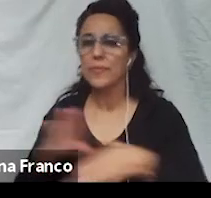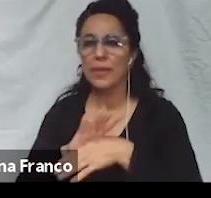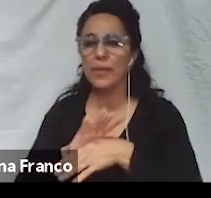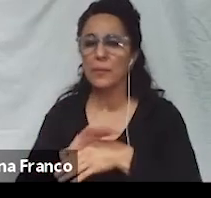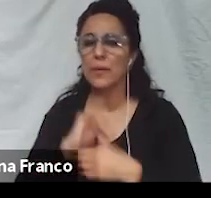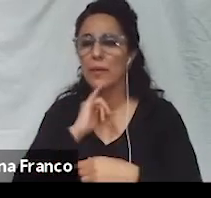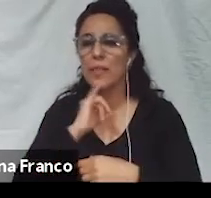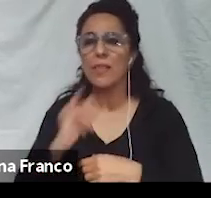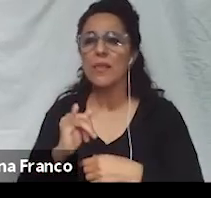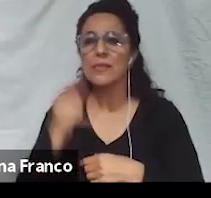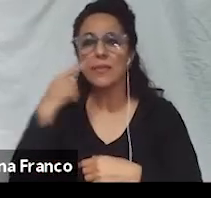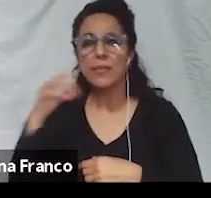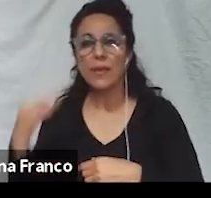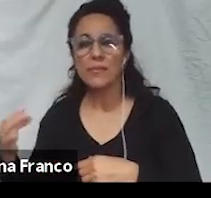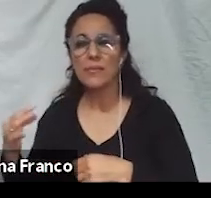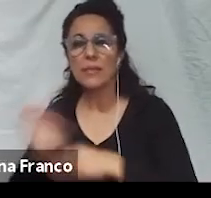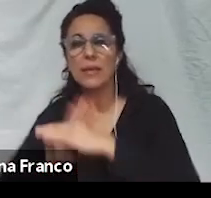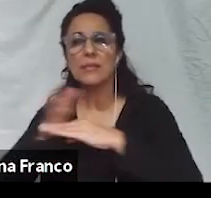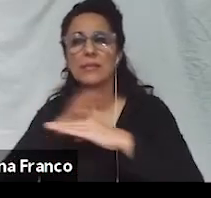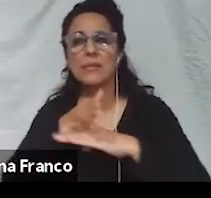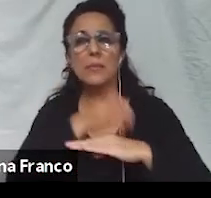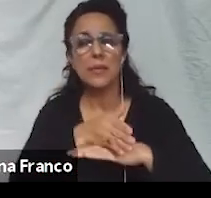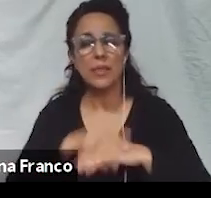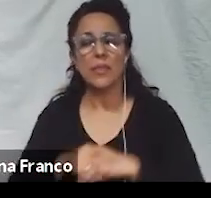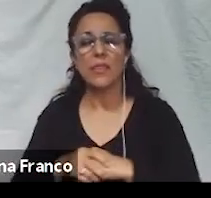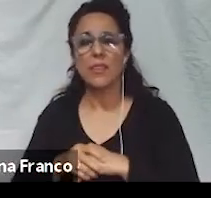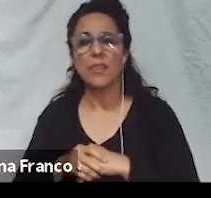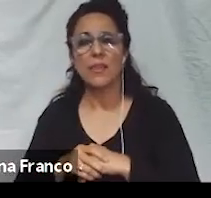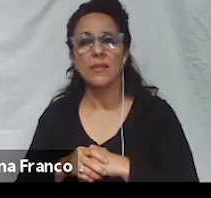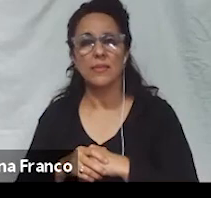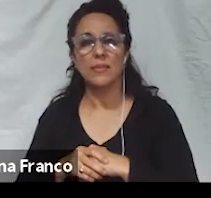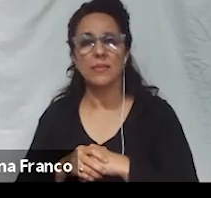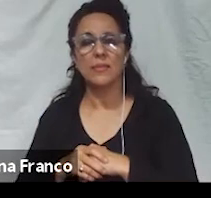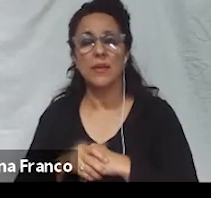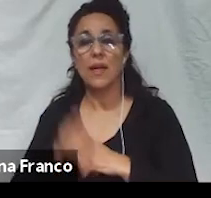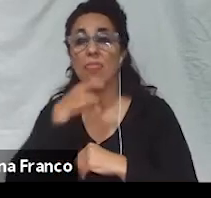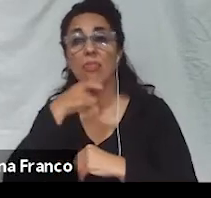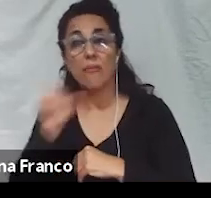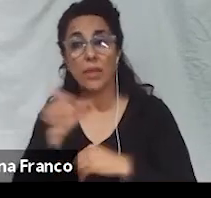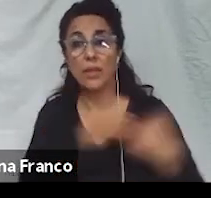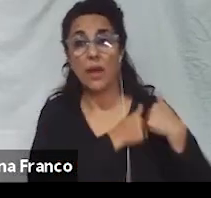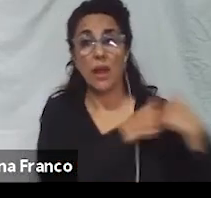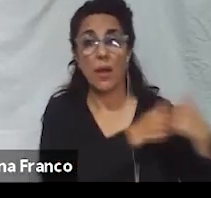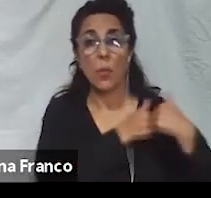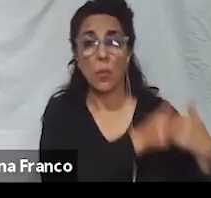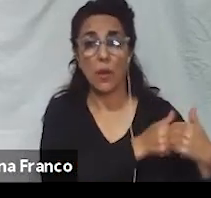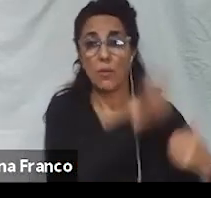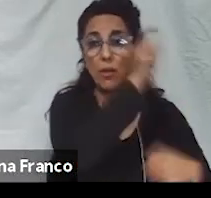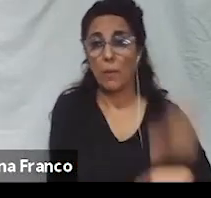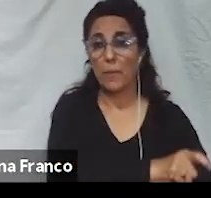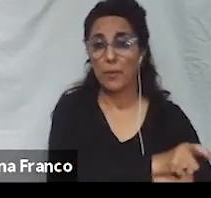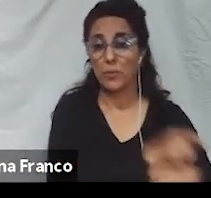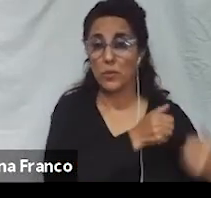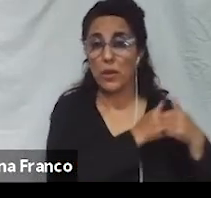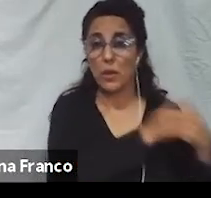determinar, digamos, cómo vamos a hacer el testing de accesibilidad. Esto es importante que lo definamos en conjunto con el cliente,